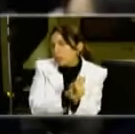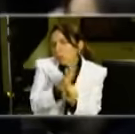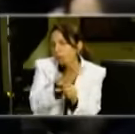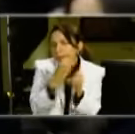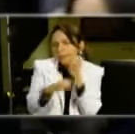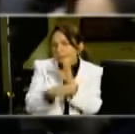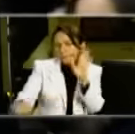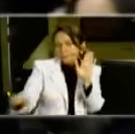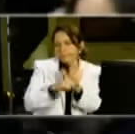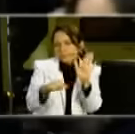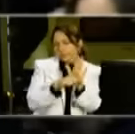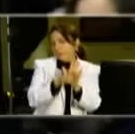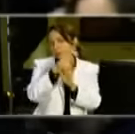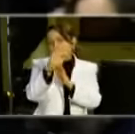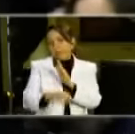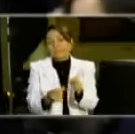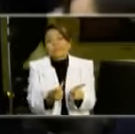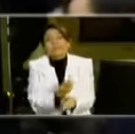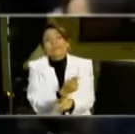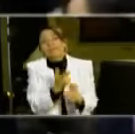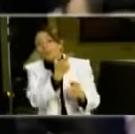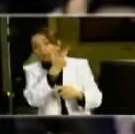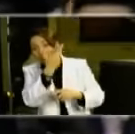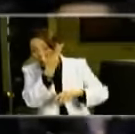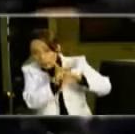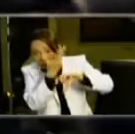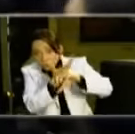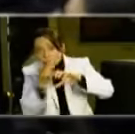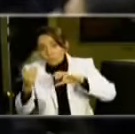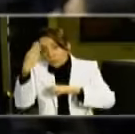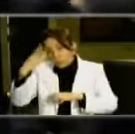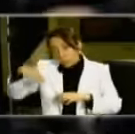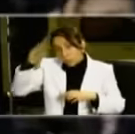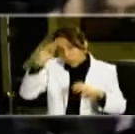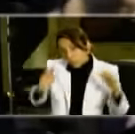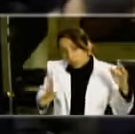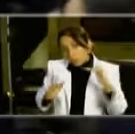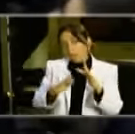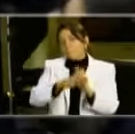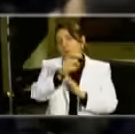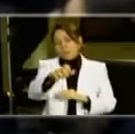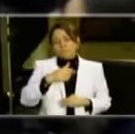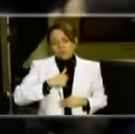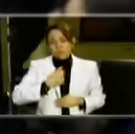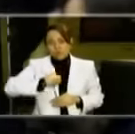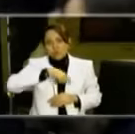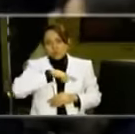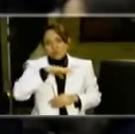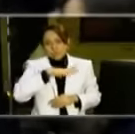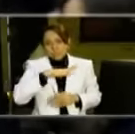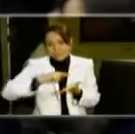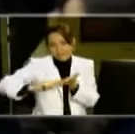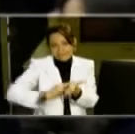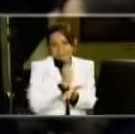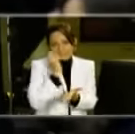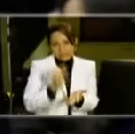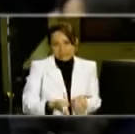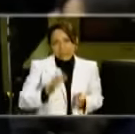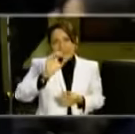también entonces nosotros tenemos un tratado de libre comercio con América del Norte, que es con Estados Unidos y